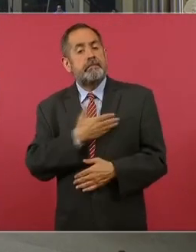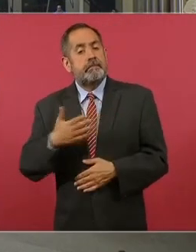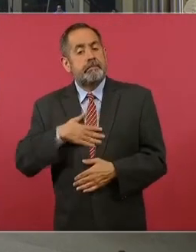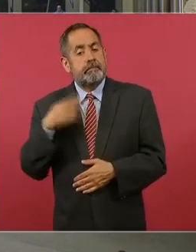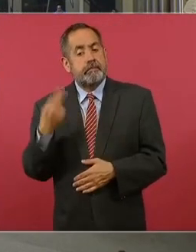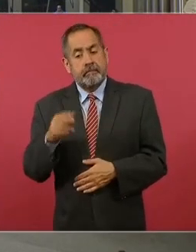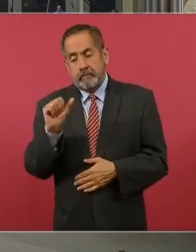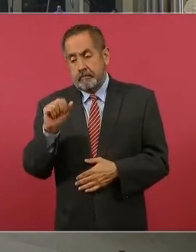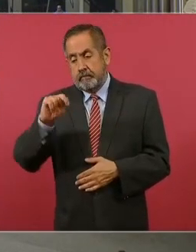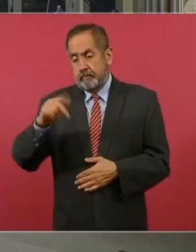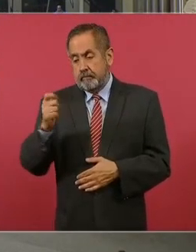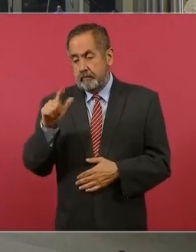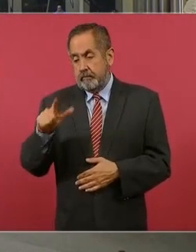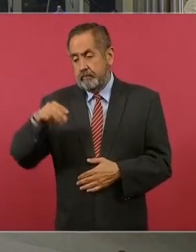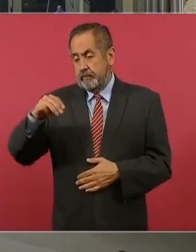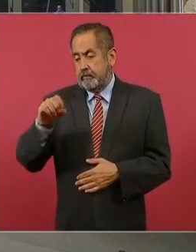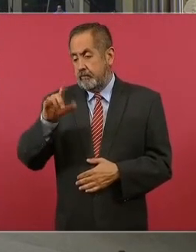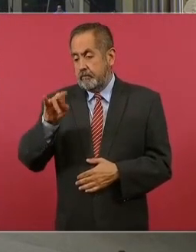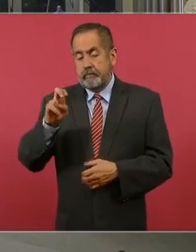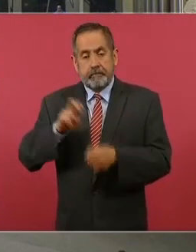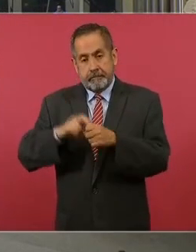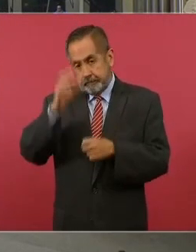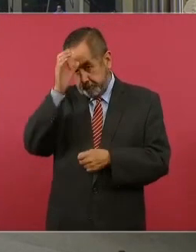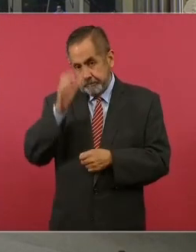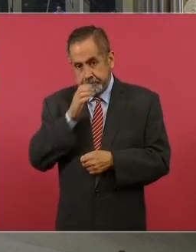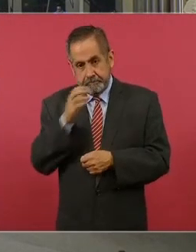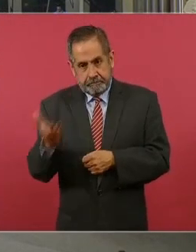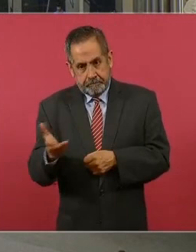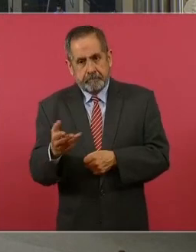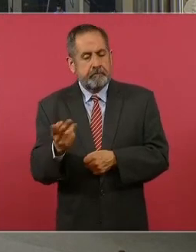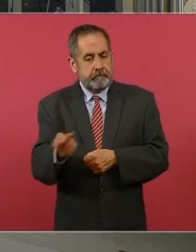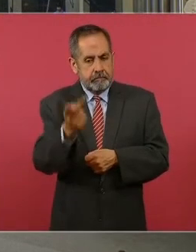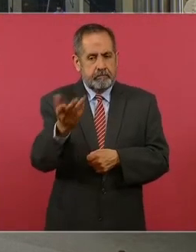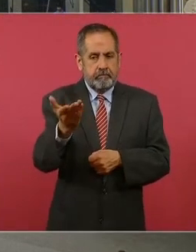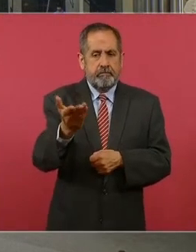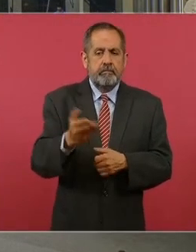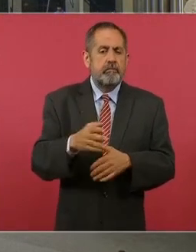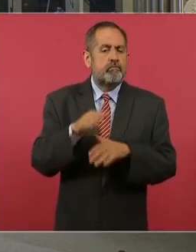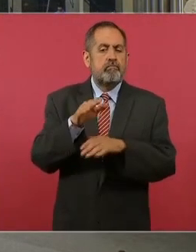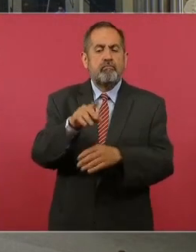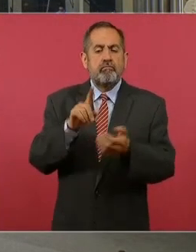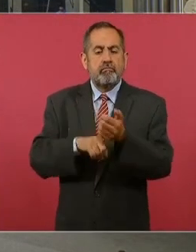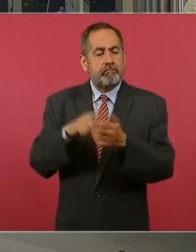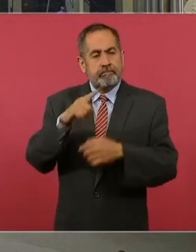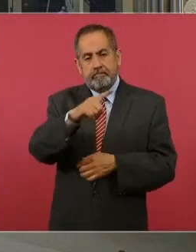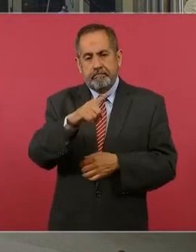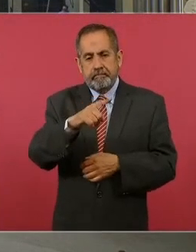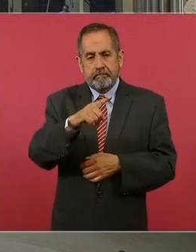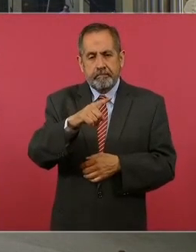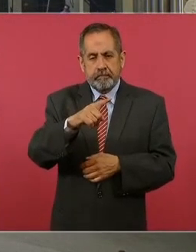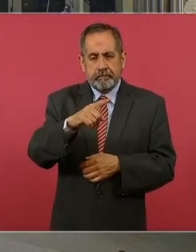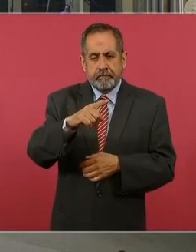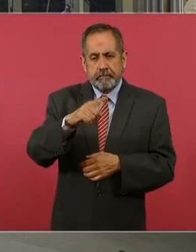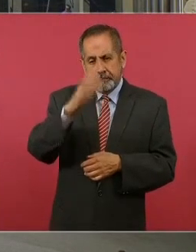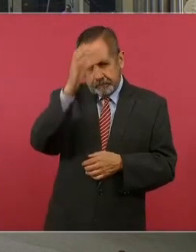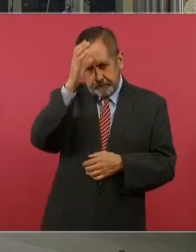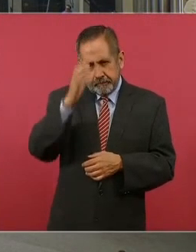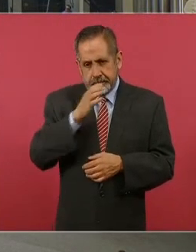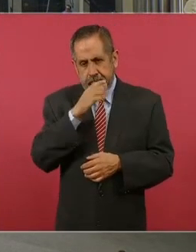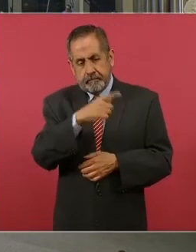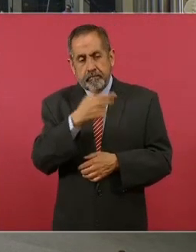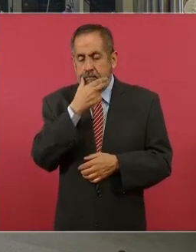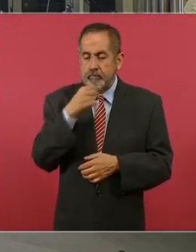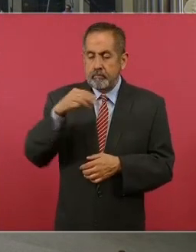de Atiempo.tv, medio digital de Coahuila. Hablando precisamente sobre la situación de Coahuila y pues